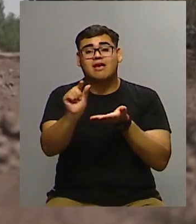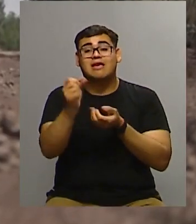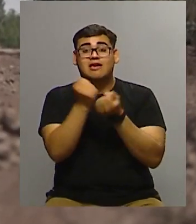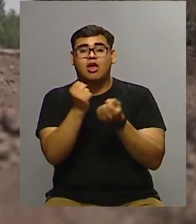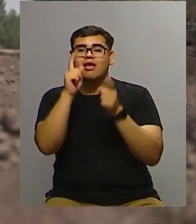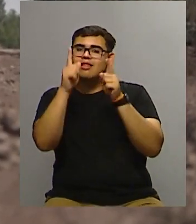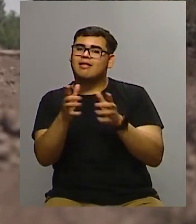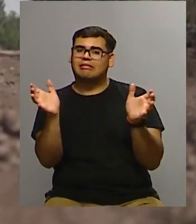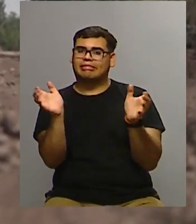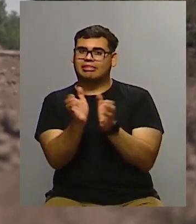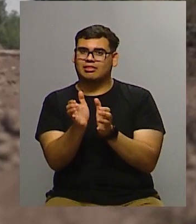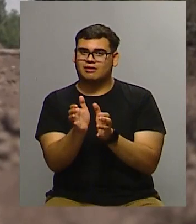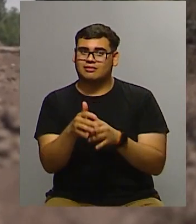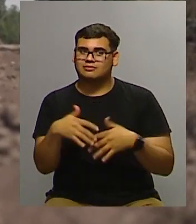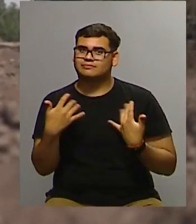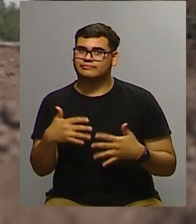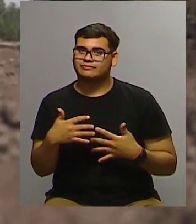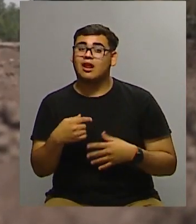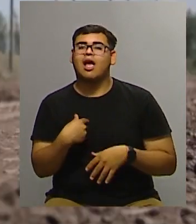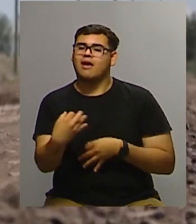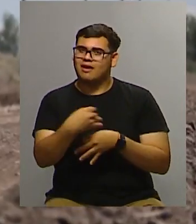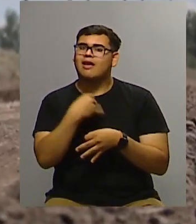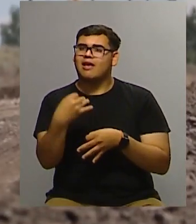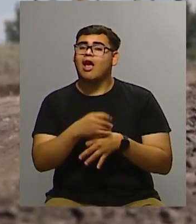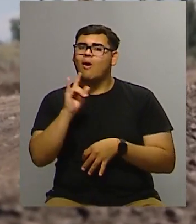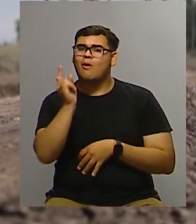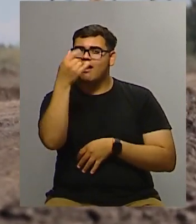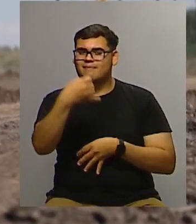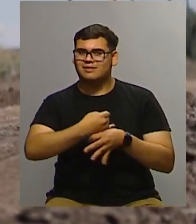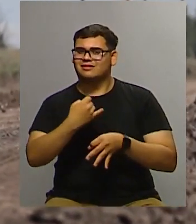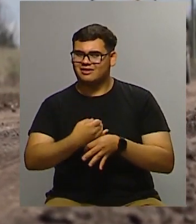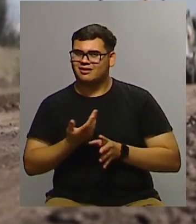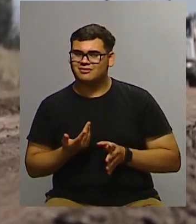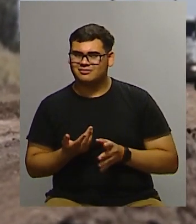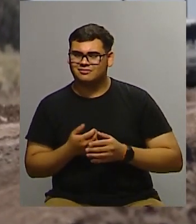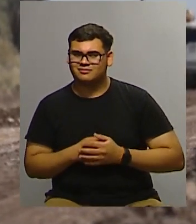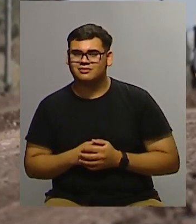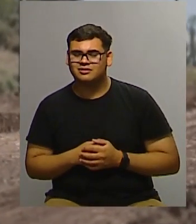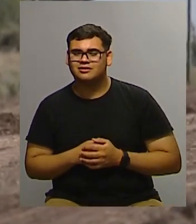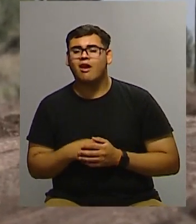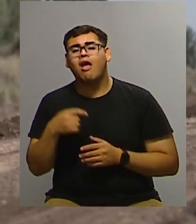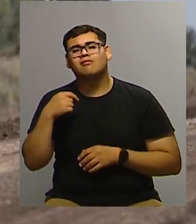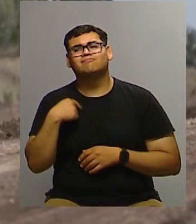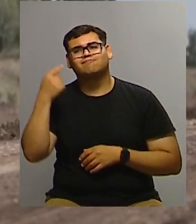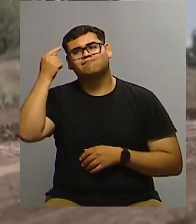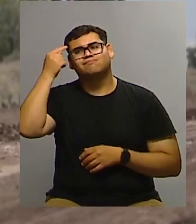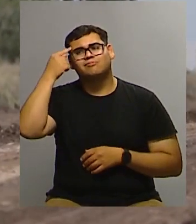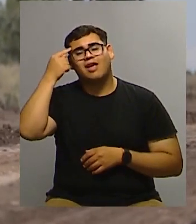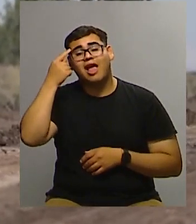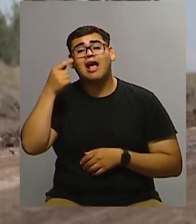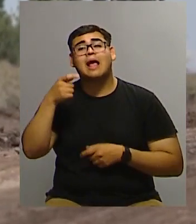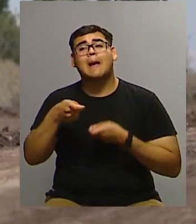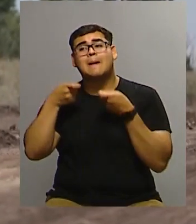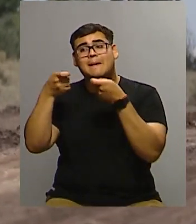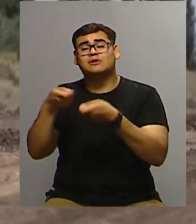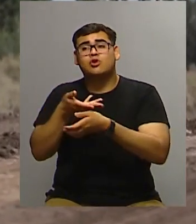achica. Son 2 posturas, a mí me la enseñaron en la universidad. Yo soy de los que cree que la inversión pública es